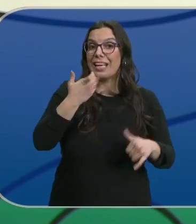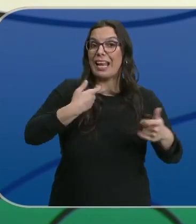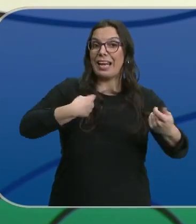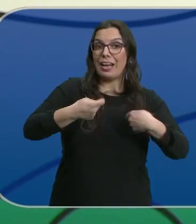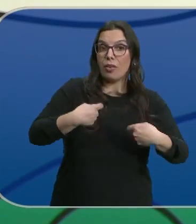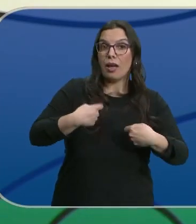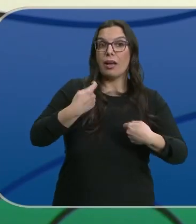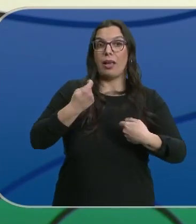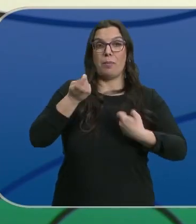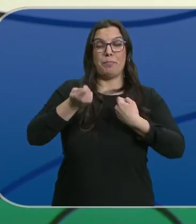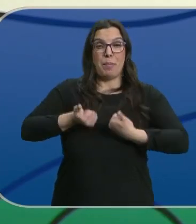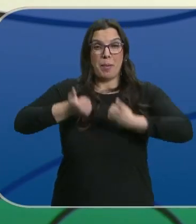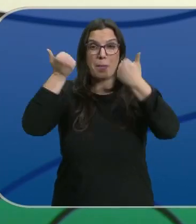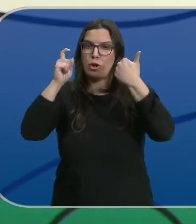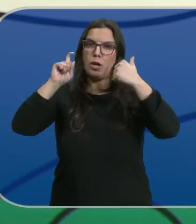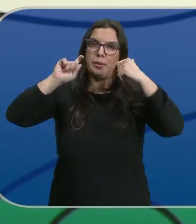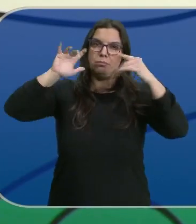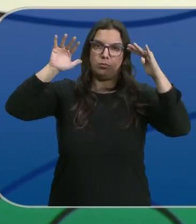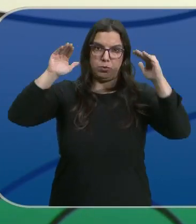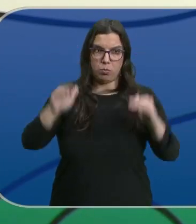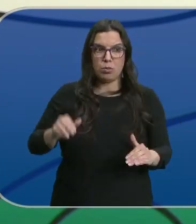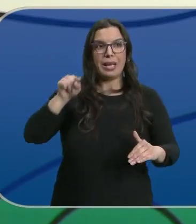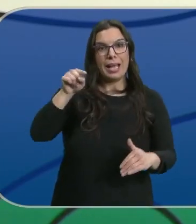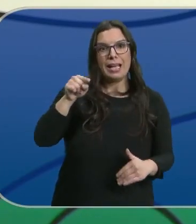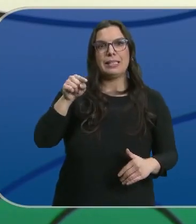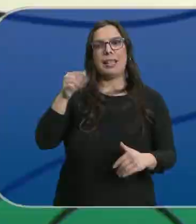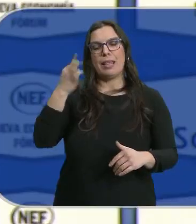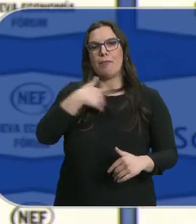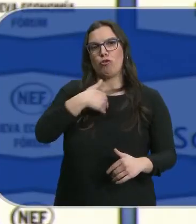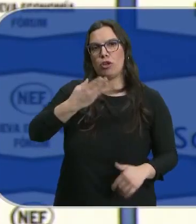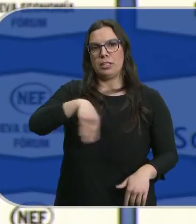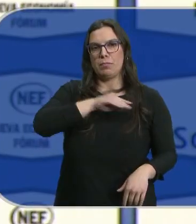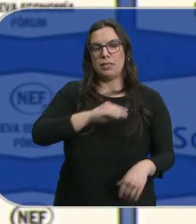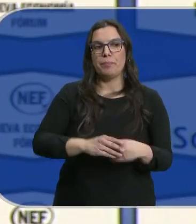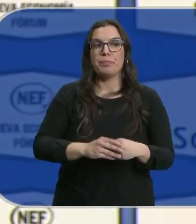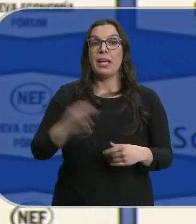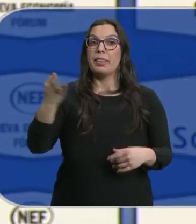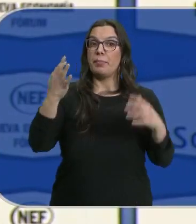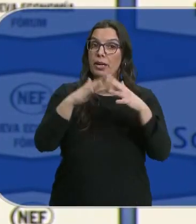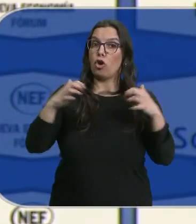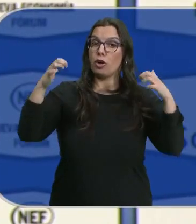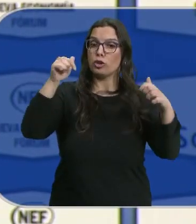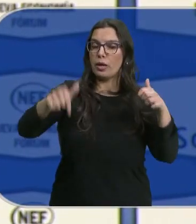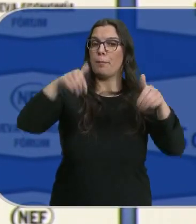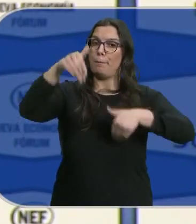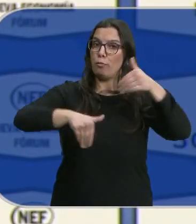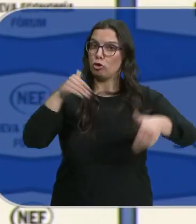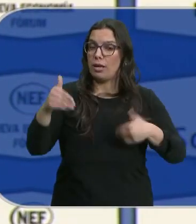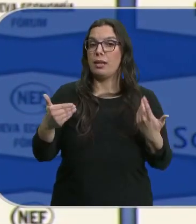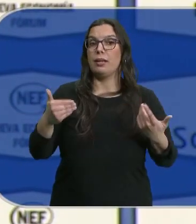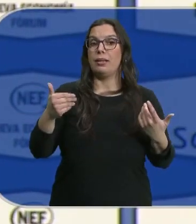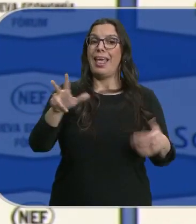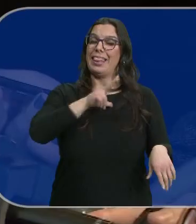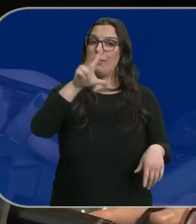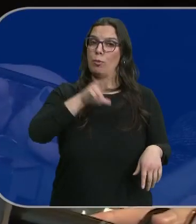y desescalando, y es ahí donde deberíamos encontrar a España. Creo que debería pasar por el Congreso, creo que la diplomacia